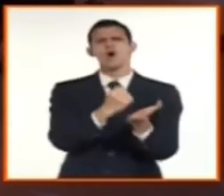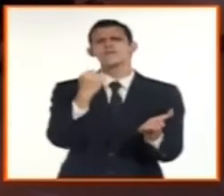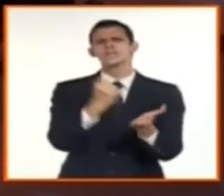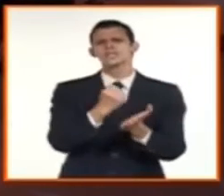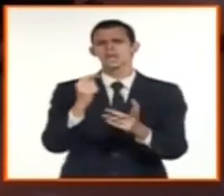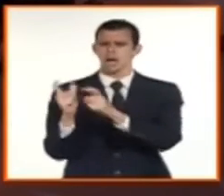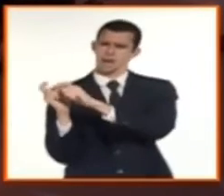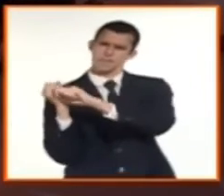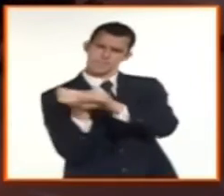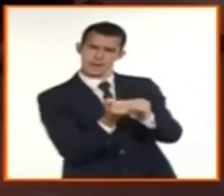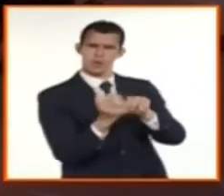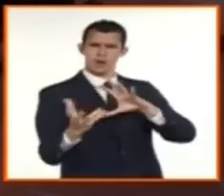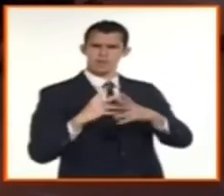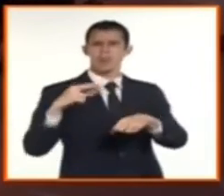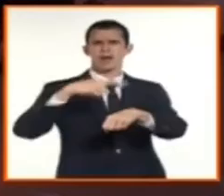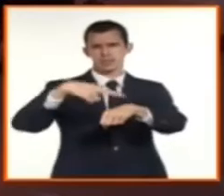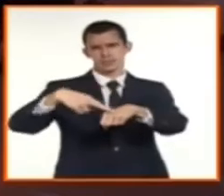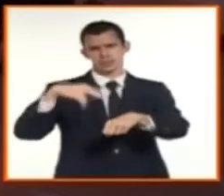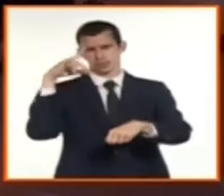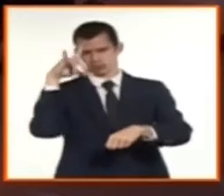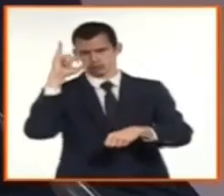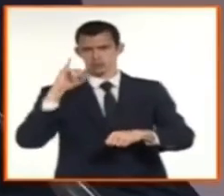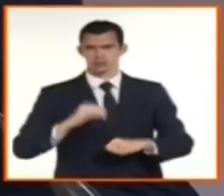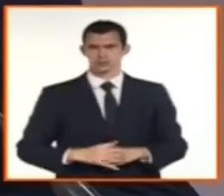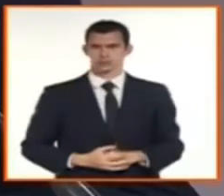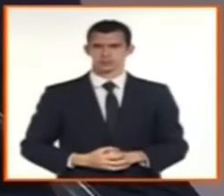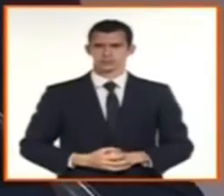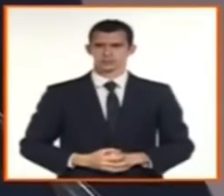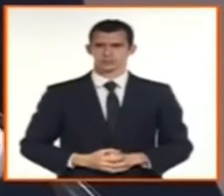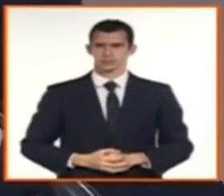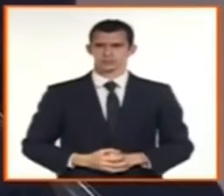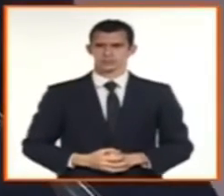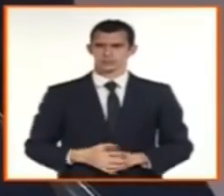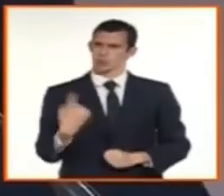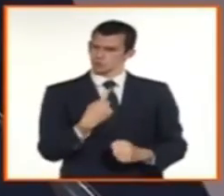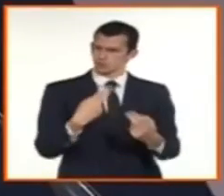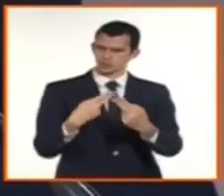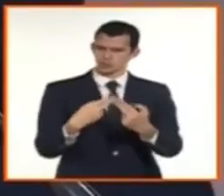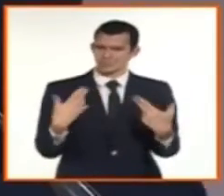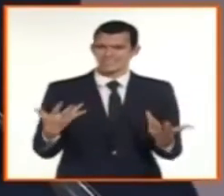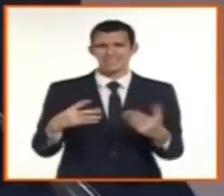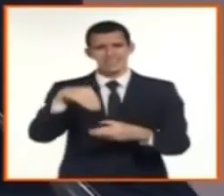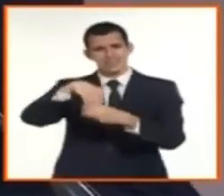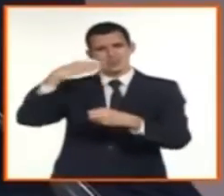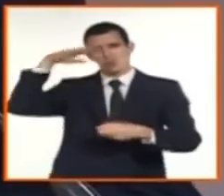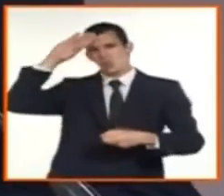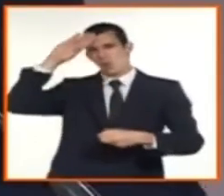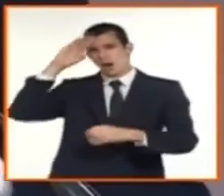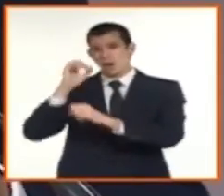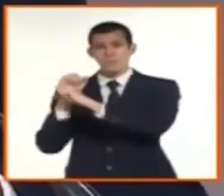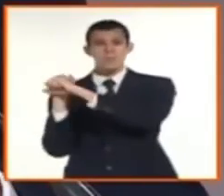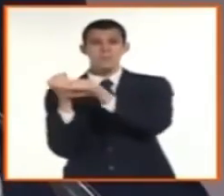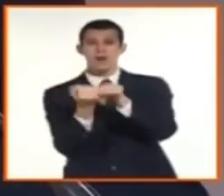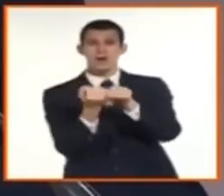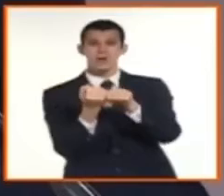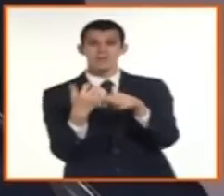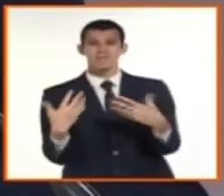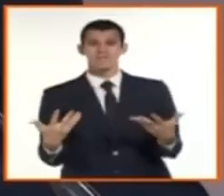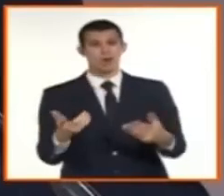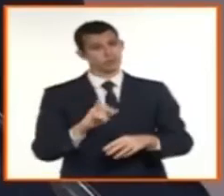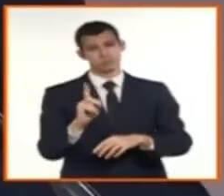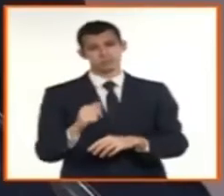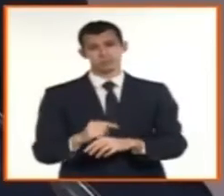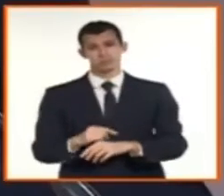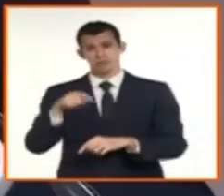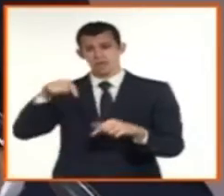con un béisbol de calidad nosotros contamos en cuba con peloteros de calidad que sabemos que pueden